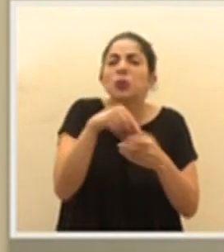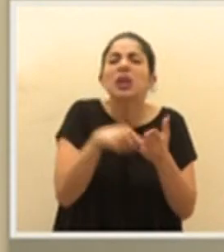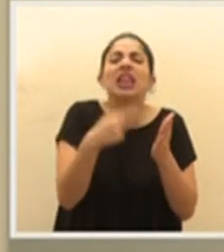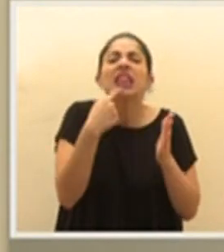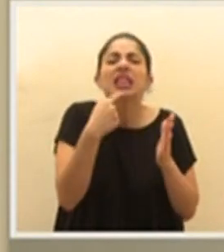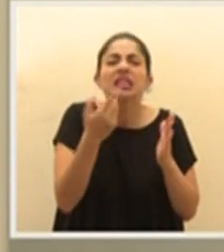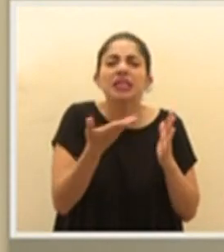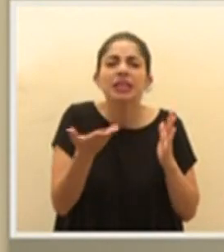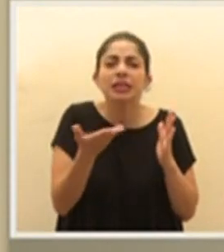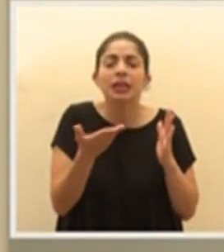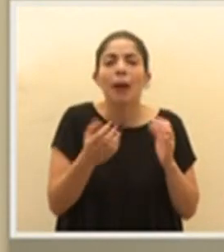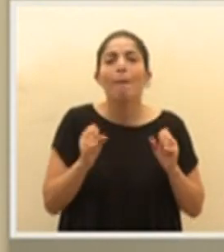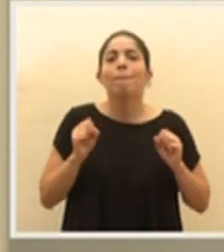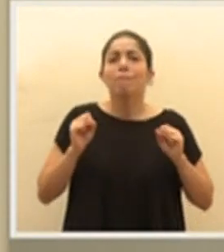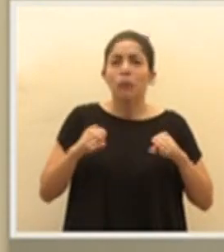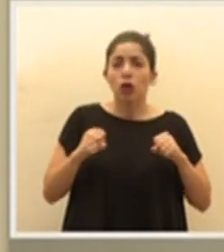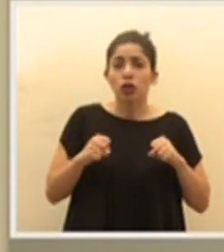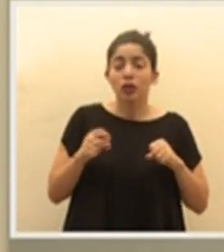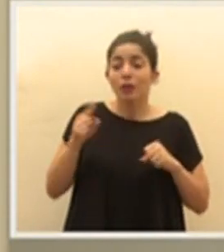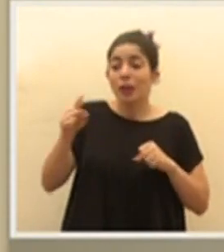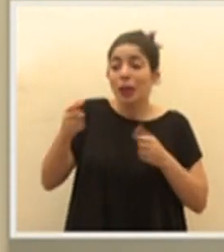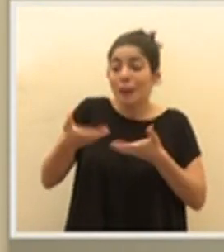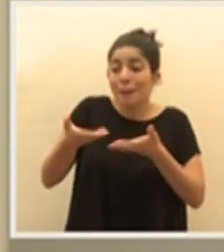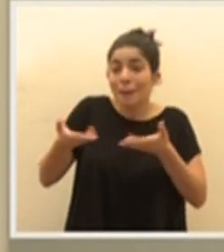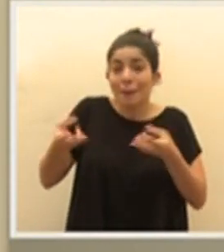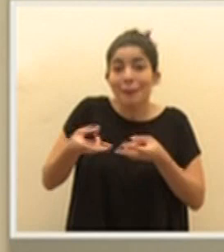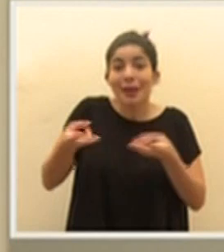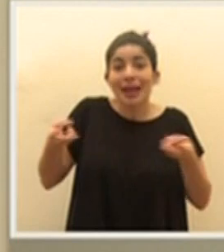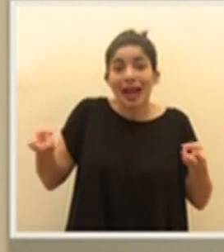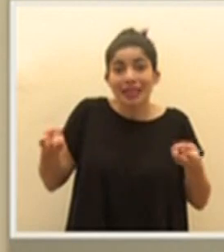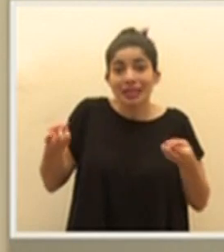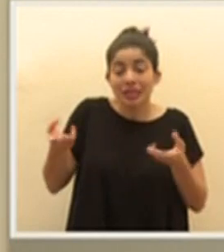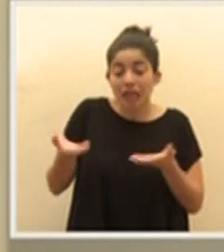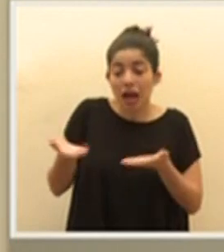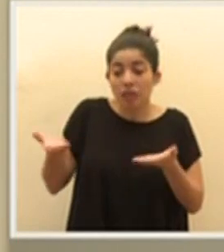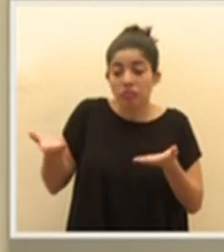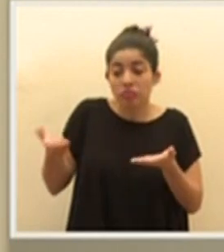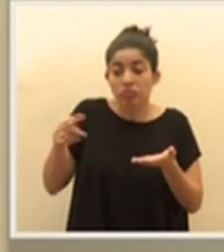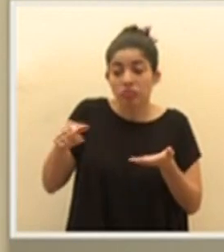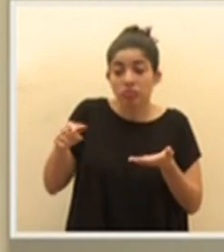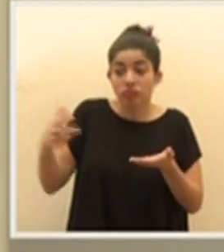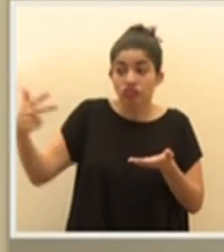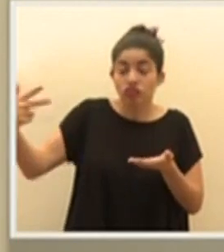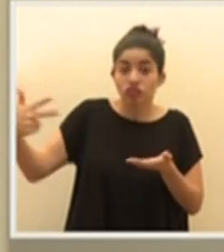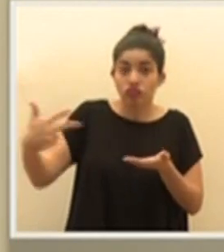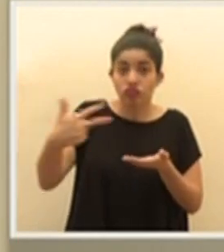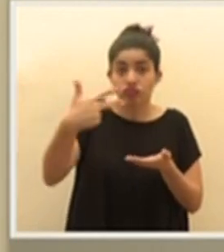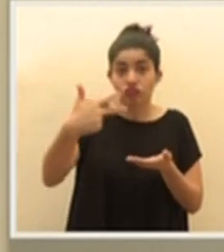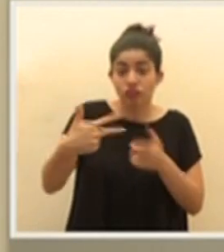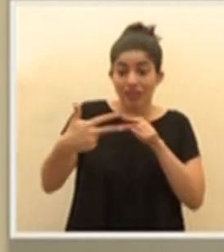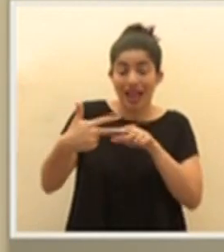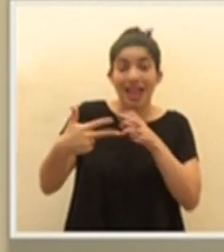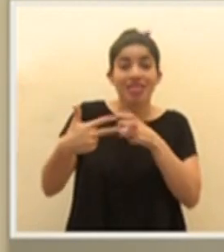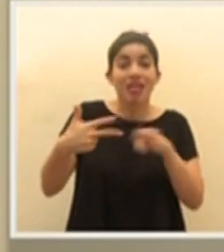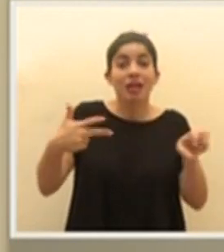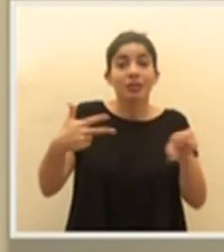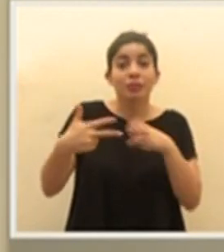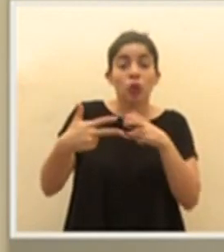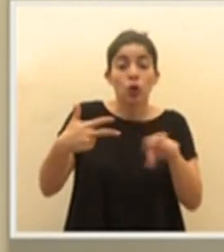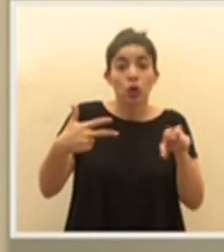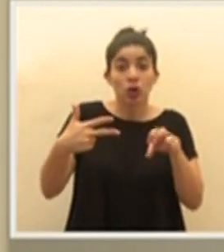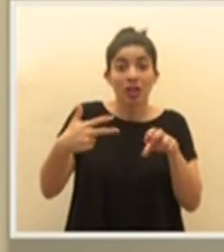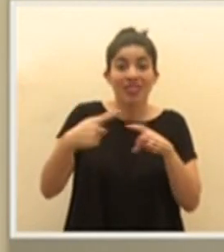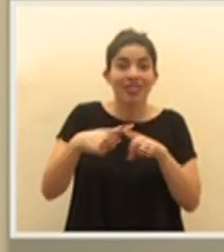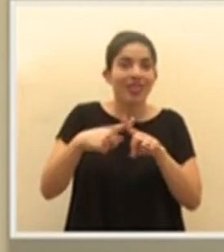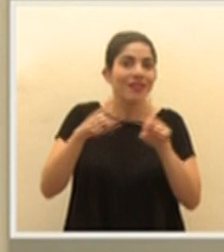la posibilidad de que mercancías que vinieran en unidades de transporte